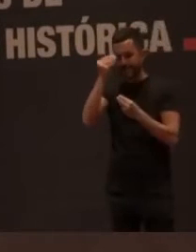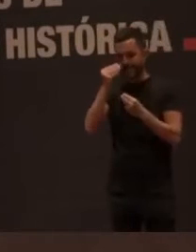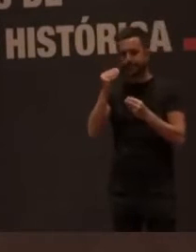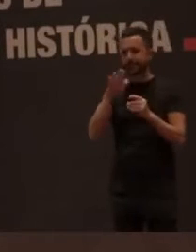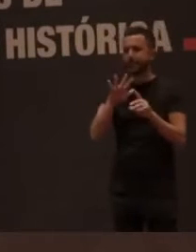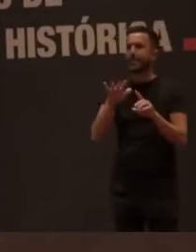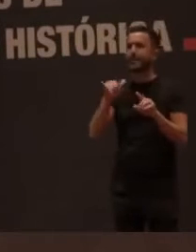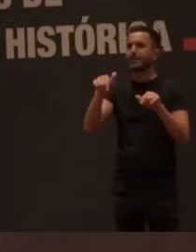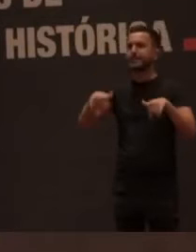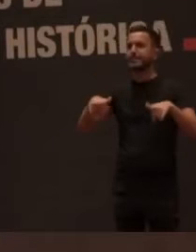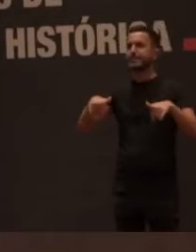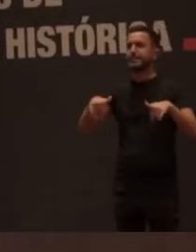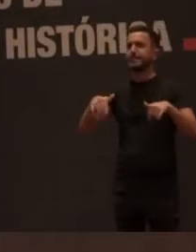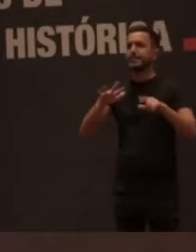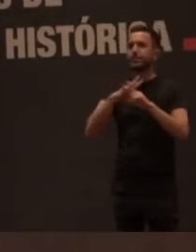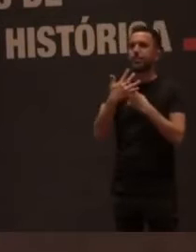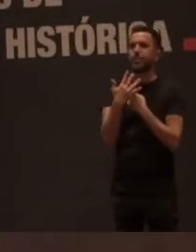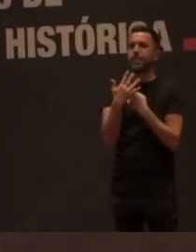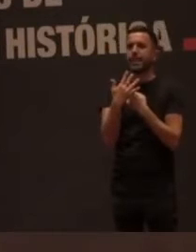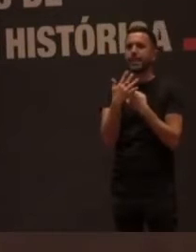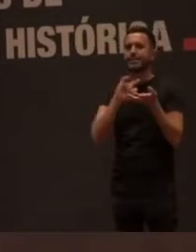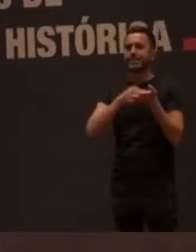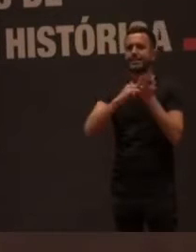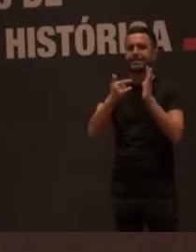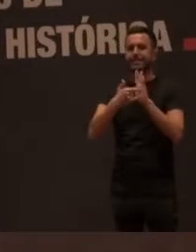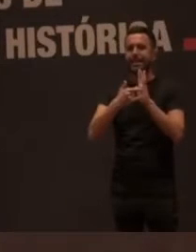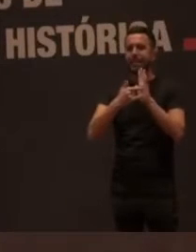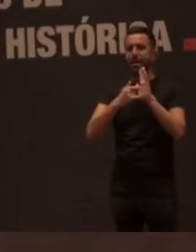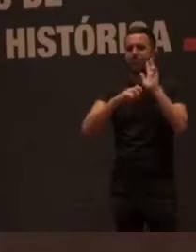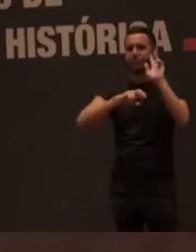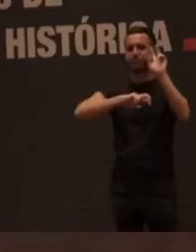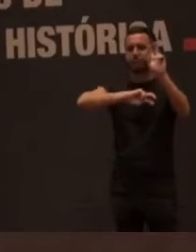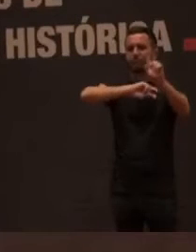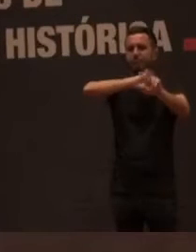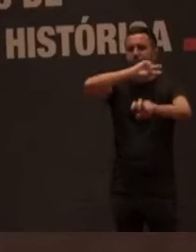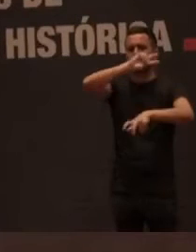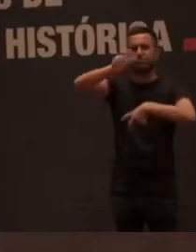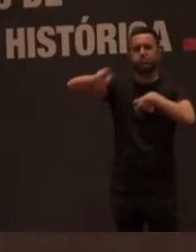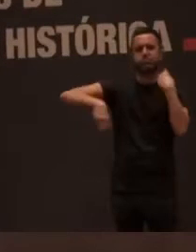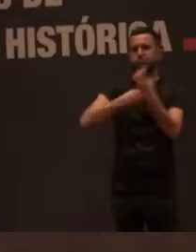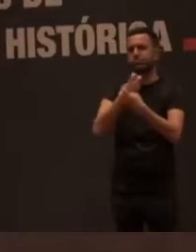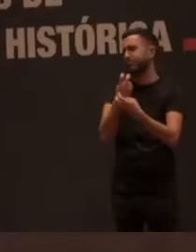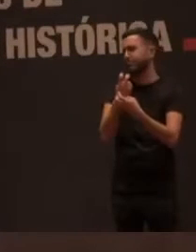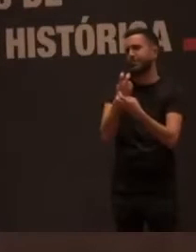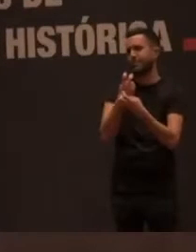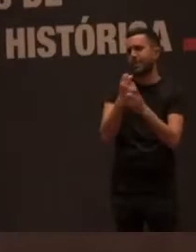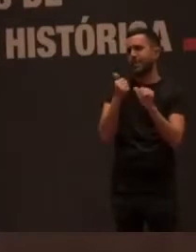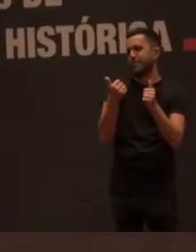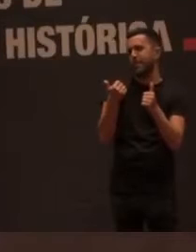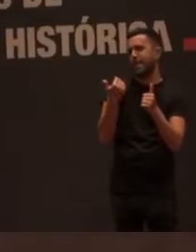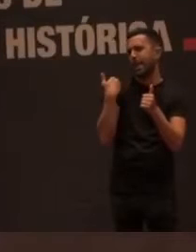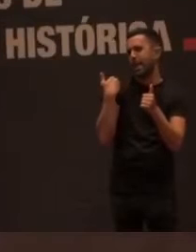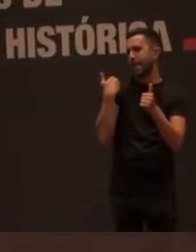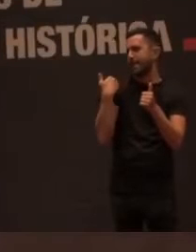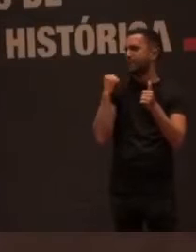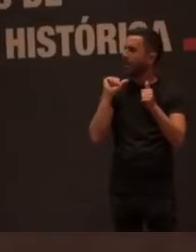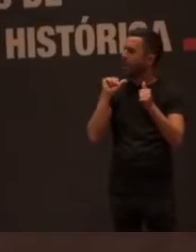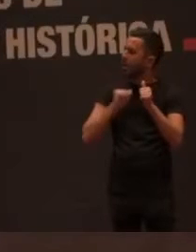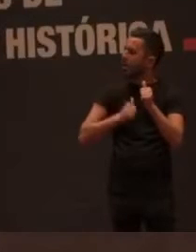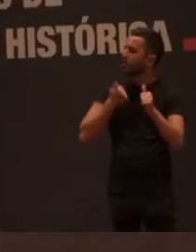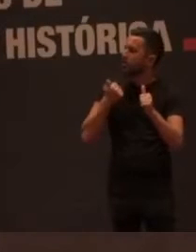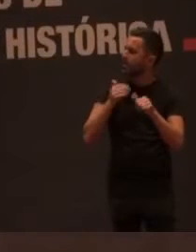este resetamiento del sistema, que ya estaba planificado de antes y que esto ha sido una oportunidad para poner en marcha